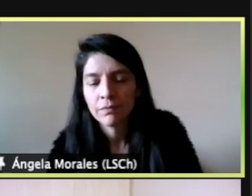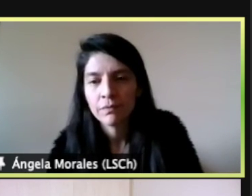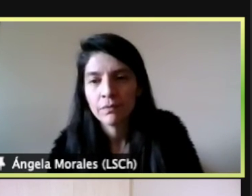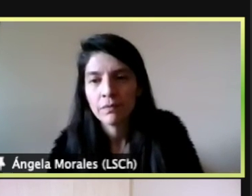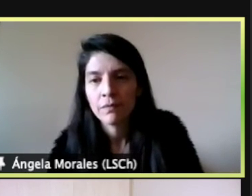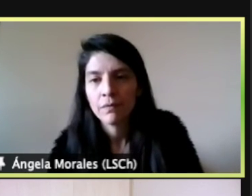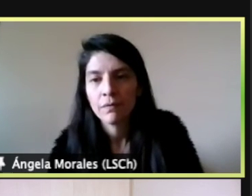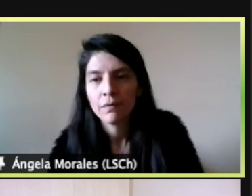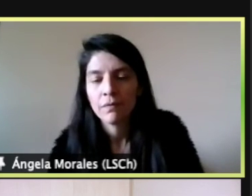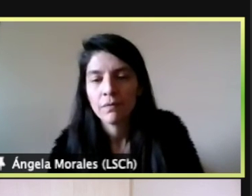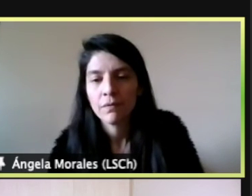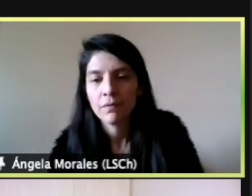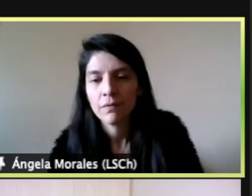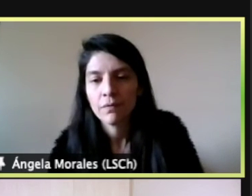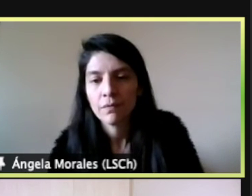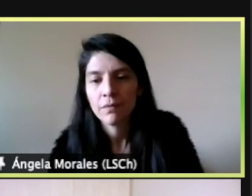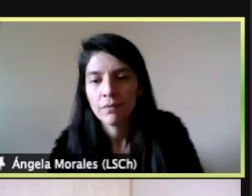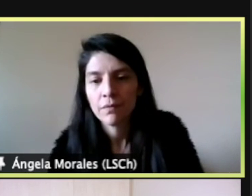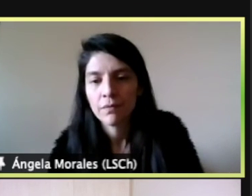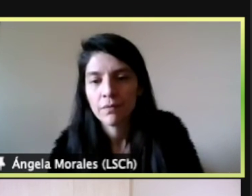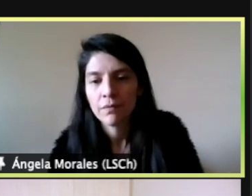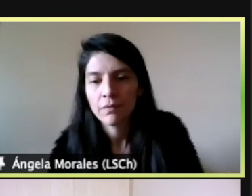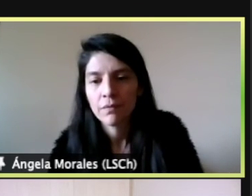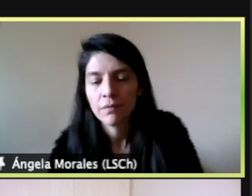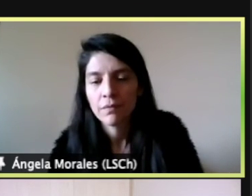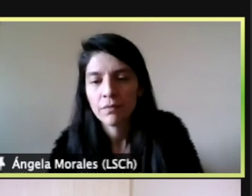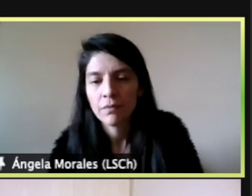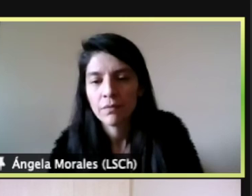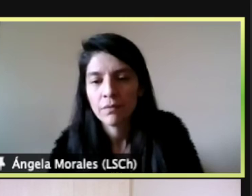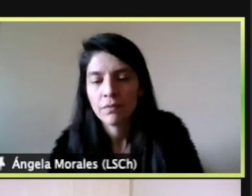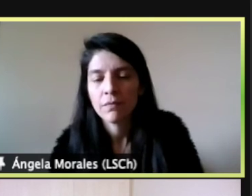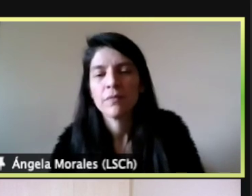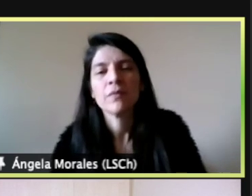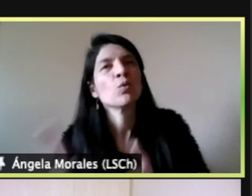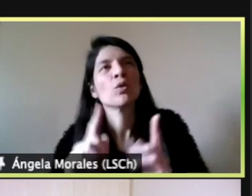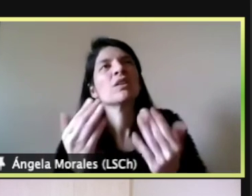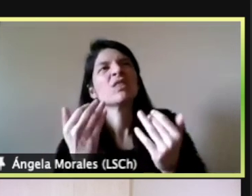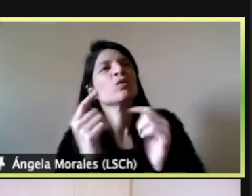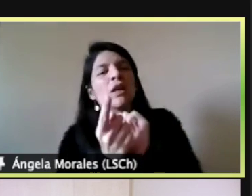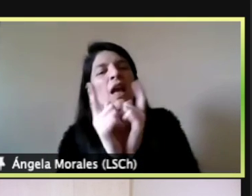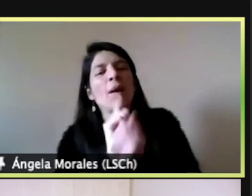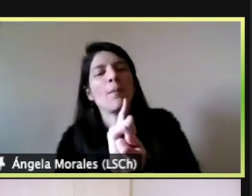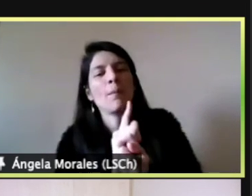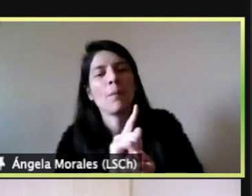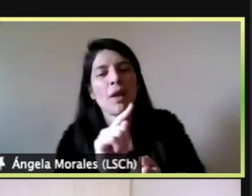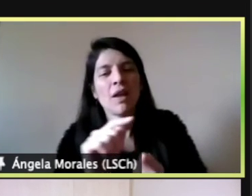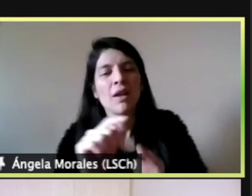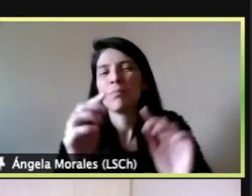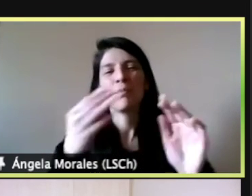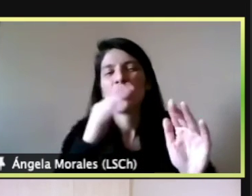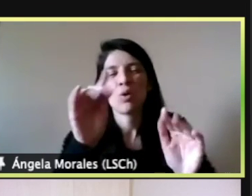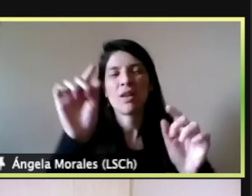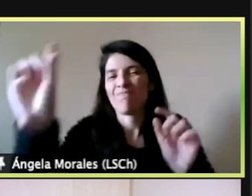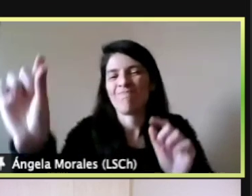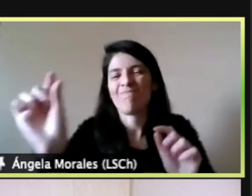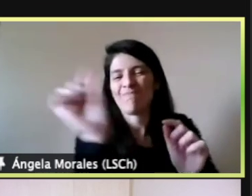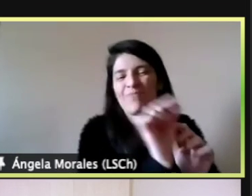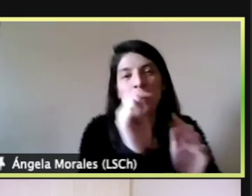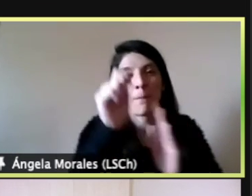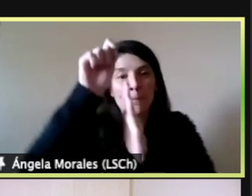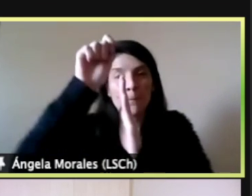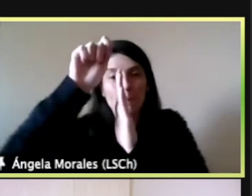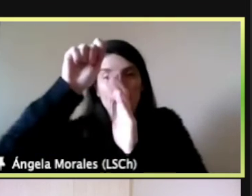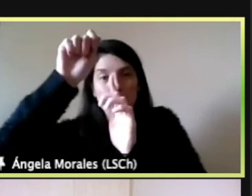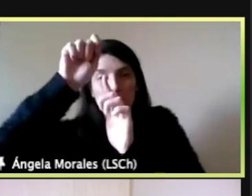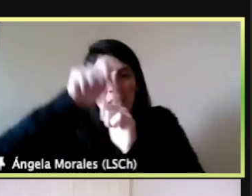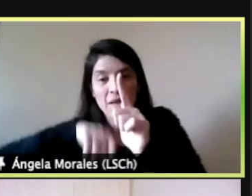No, voy a tener que ir cambiando esto. Esto va a ser mes acá, ahora sí. Entonces lo puedo ver de esta manera.